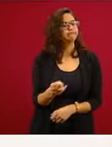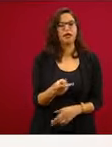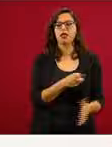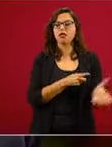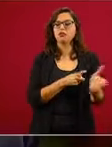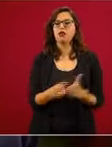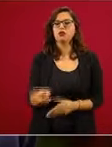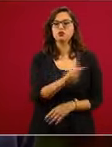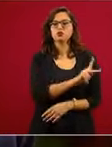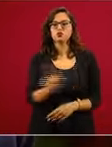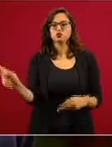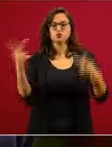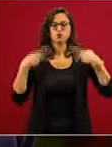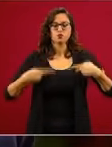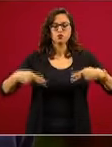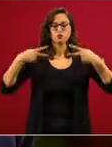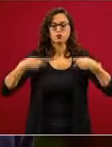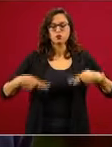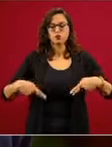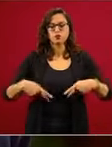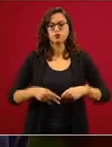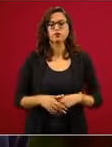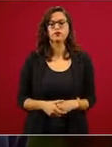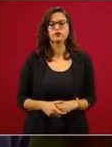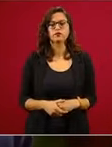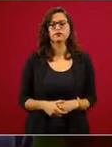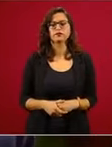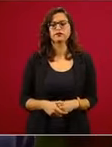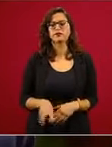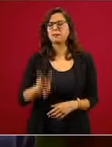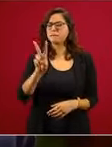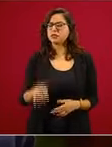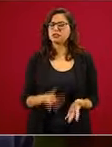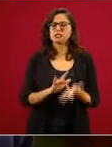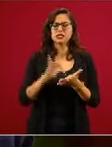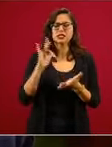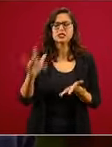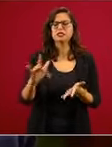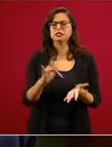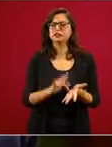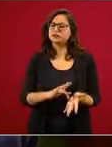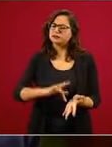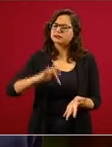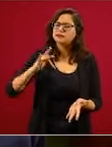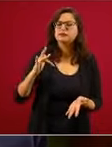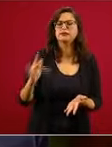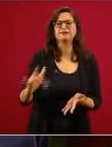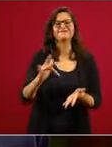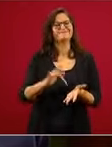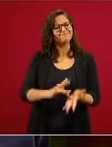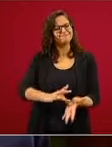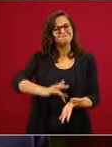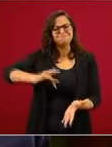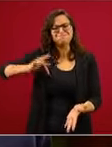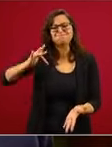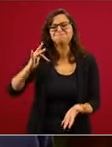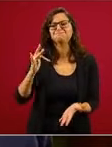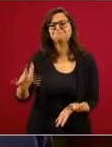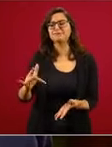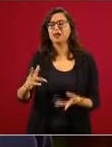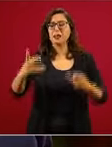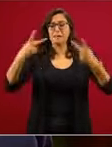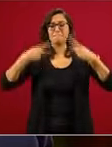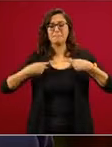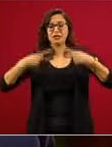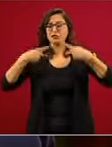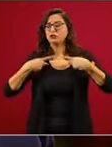todo el pueblo. Gracias, gracias, muchas gracias a nuestros